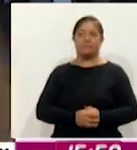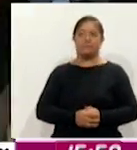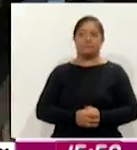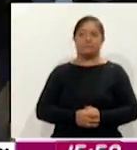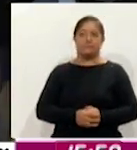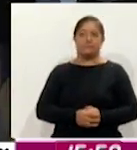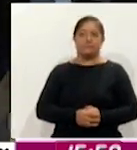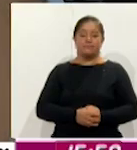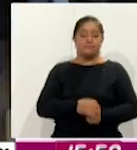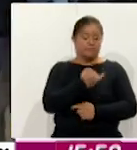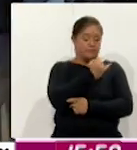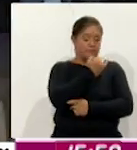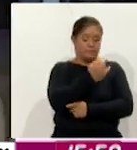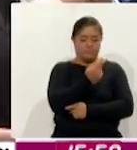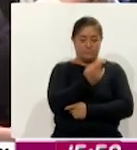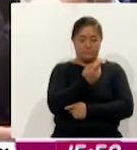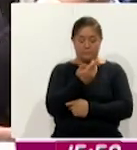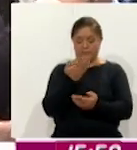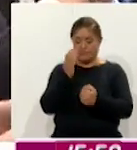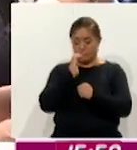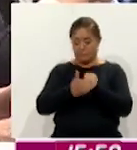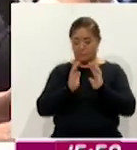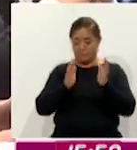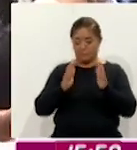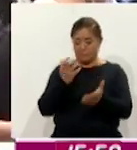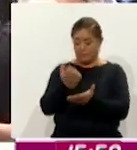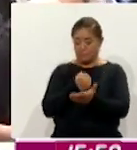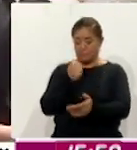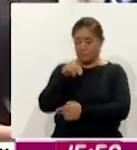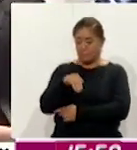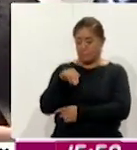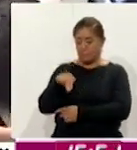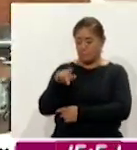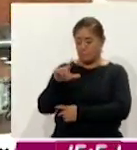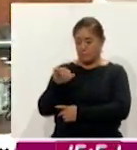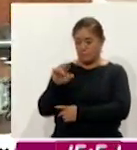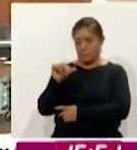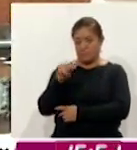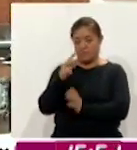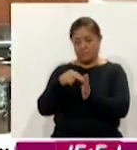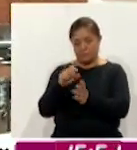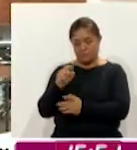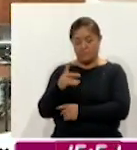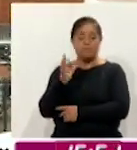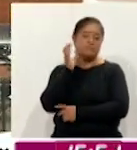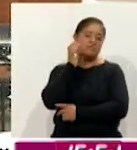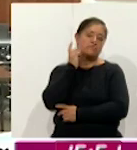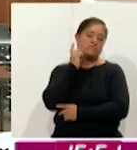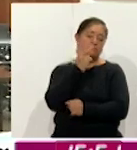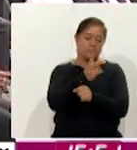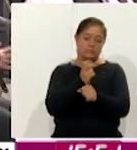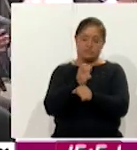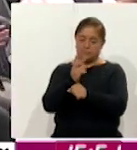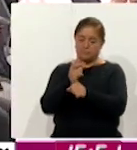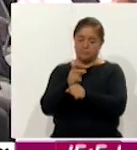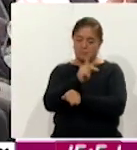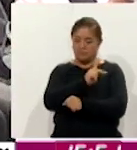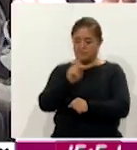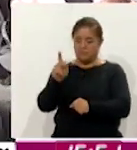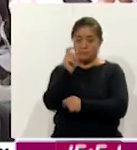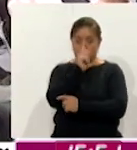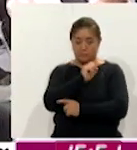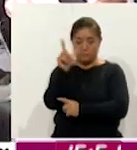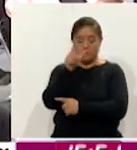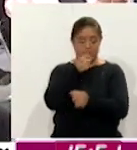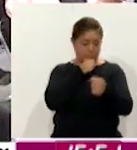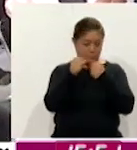El 25 de junio cierra la convocatoria del Premio Miguel en el IRA 2024, por lo que el Congreso del Estado invita a los profesionales de medios de comunicación